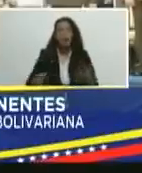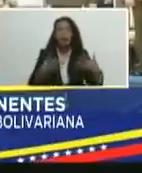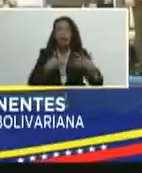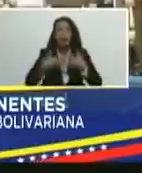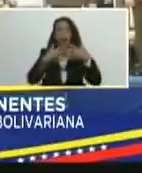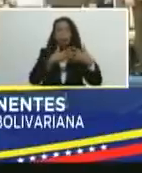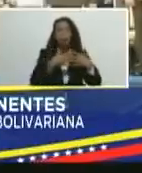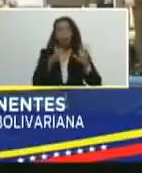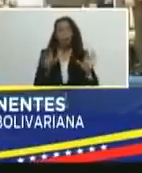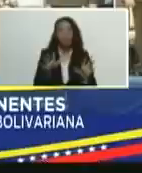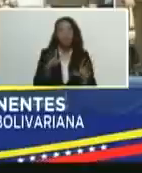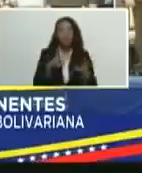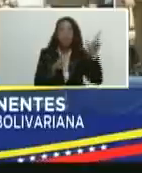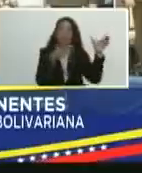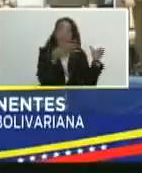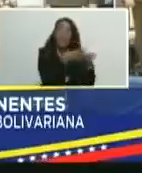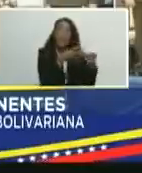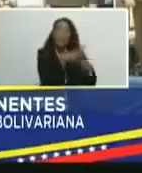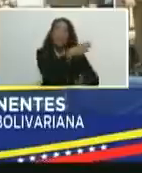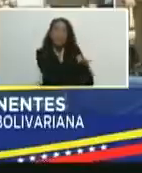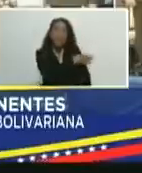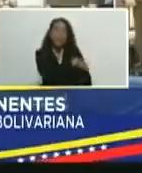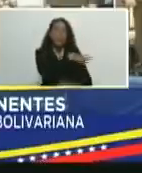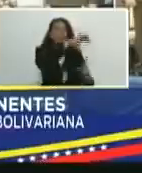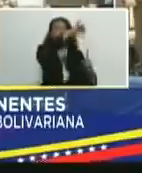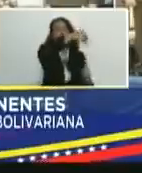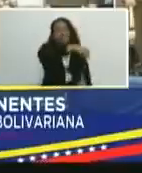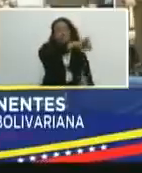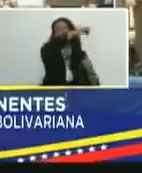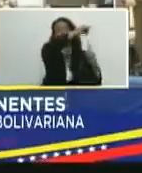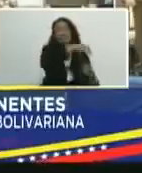Son simples títeres, son simples peleles,